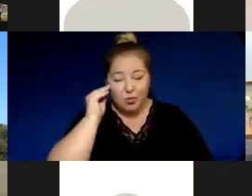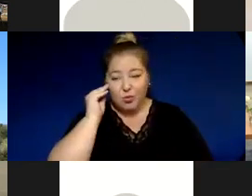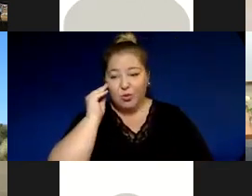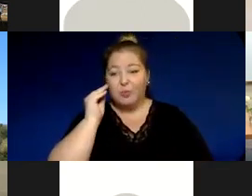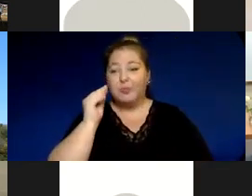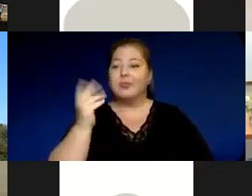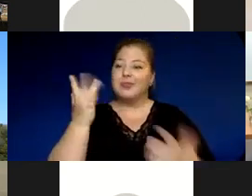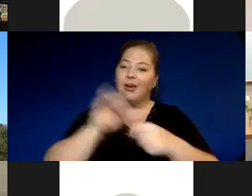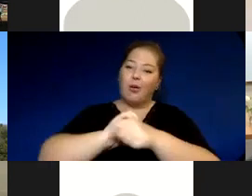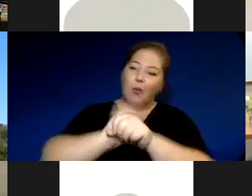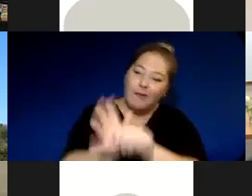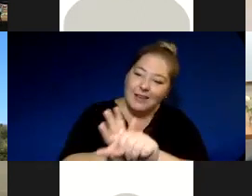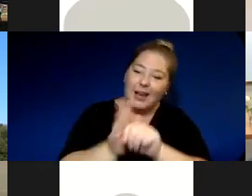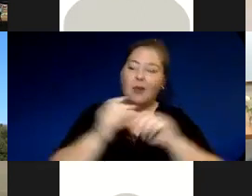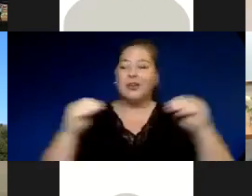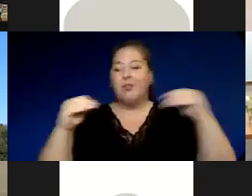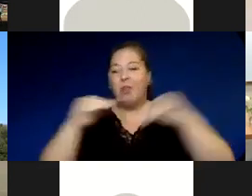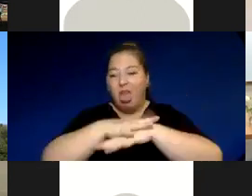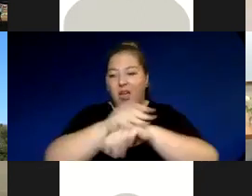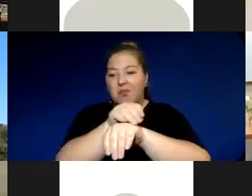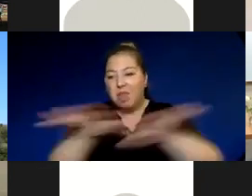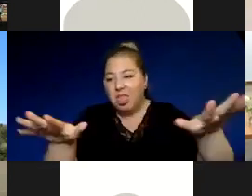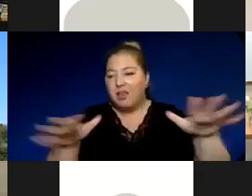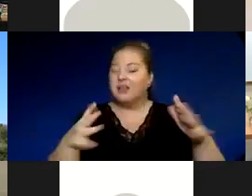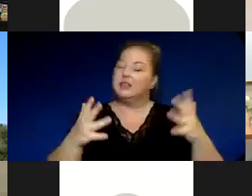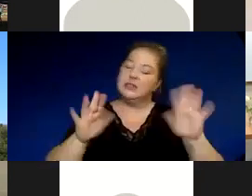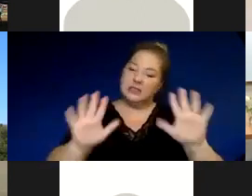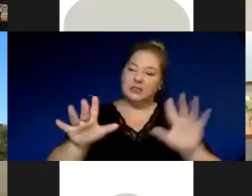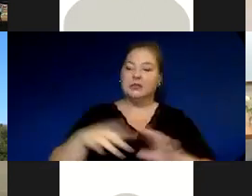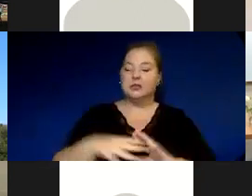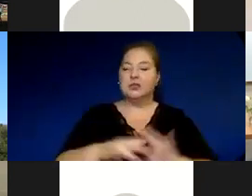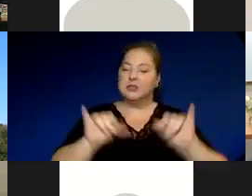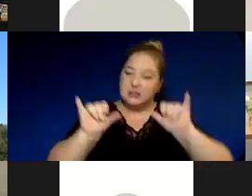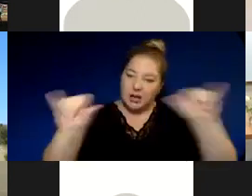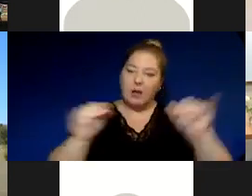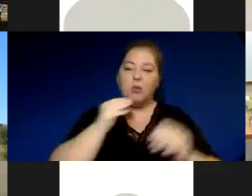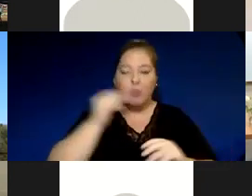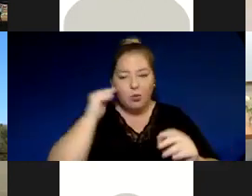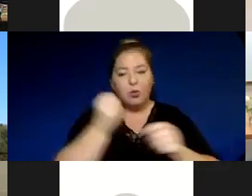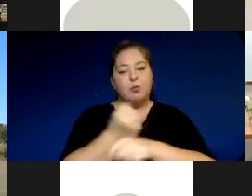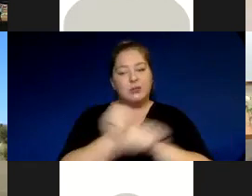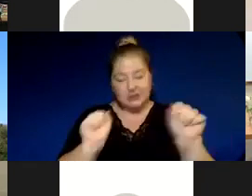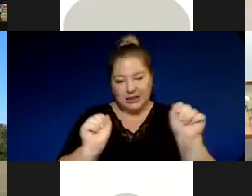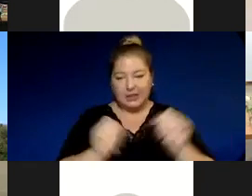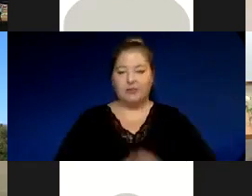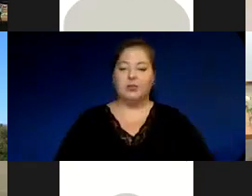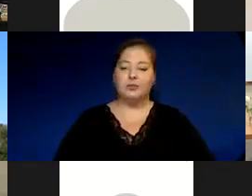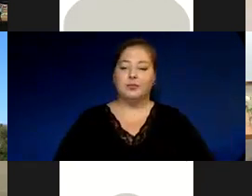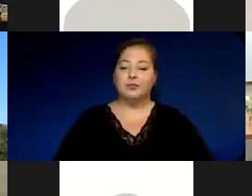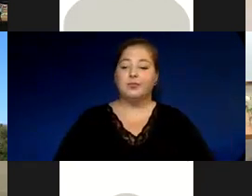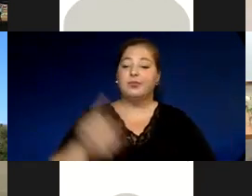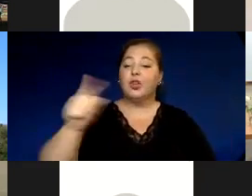en Santa Rosa, en Windsor. Si algo tienen una ventaja, son los viñedos en los